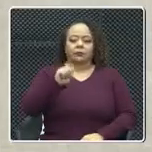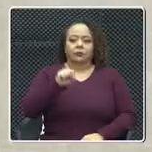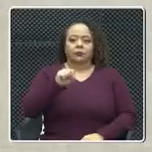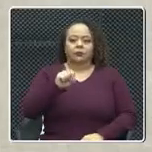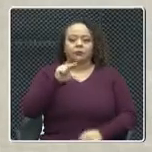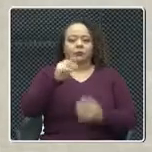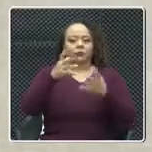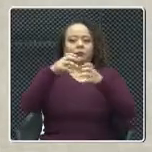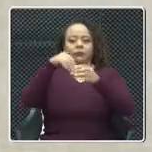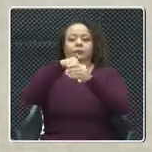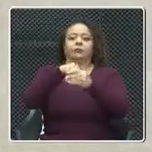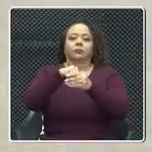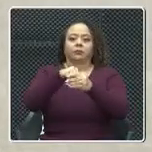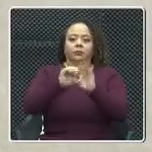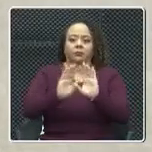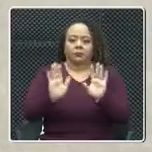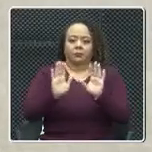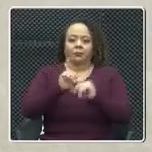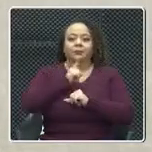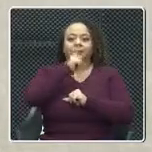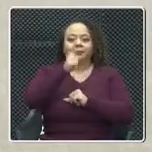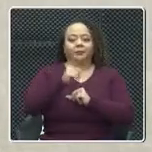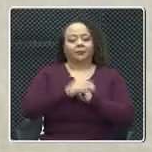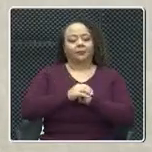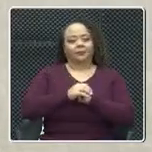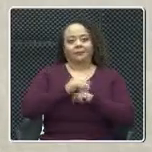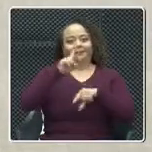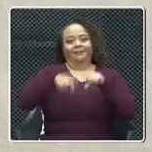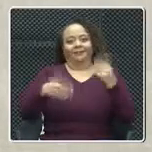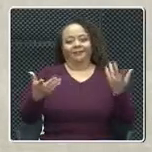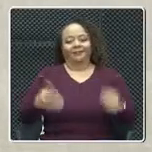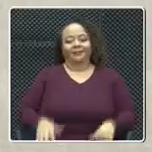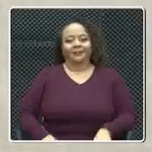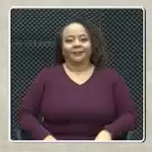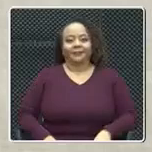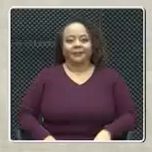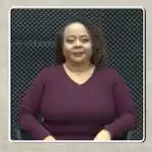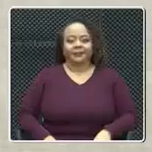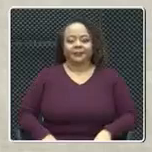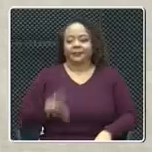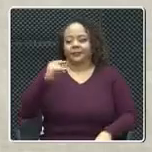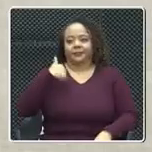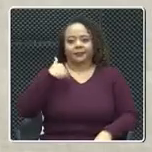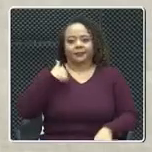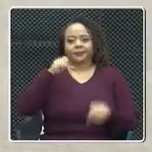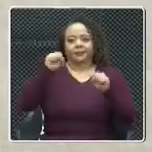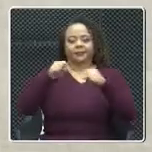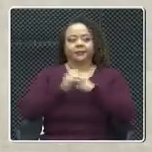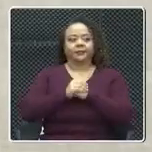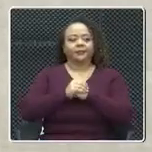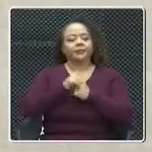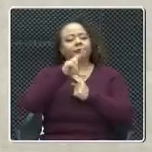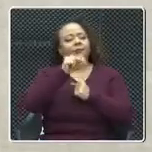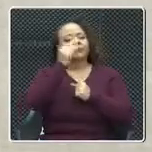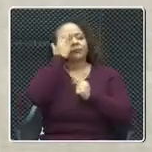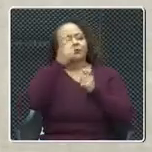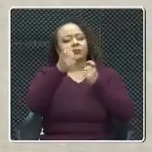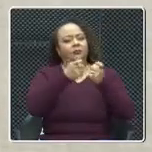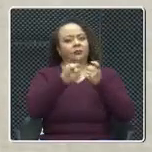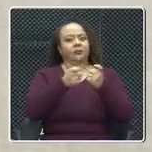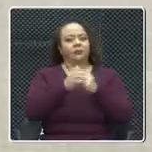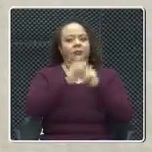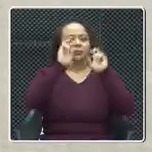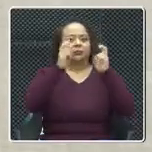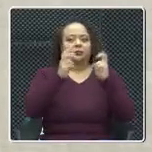no se quiera meter como en eso, ¿verdad? Claro. Es que realmente no nos corresponde. No tiene la competencia. No, porque la gestión, por ejemplo,